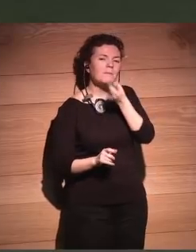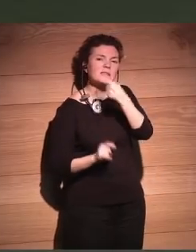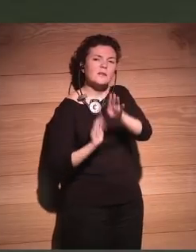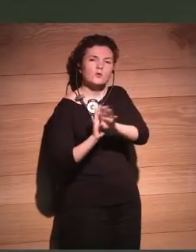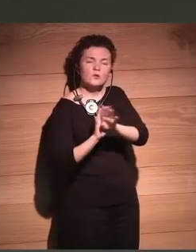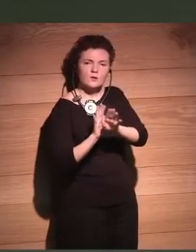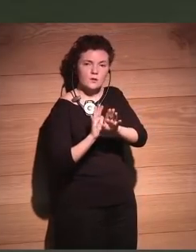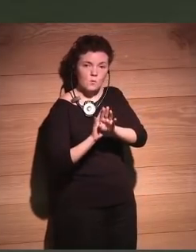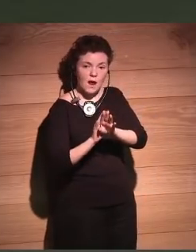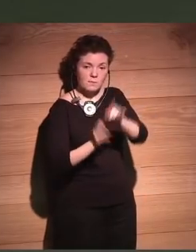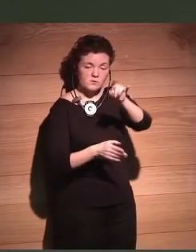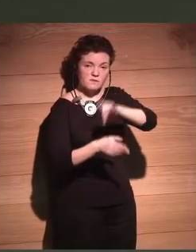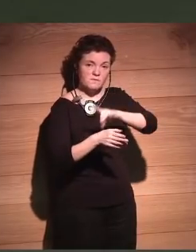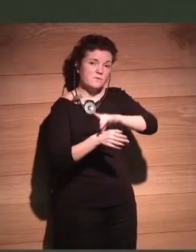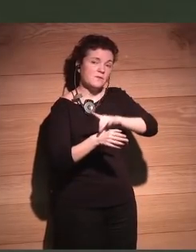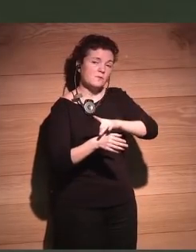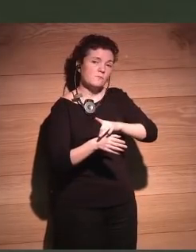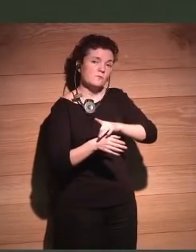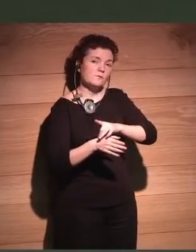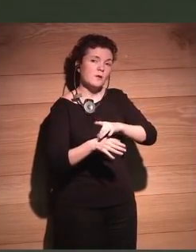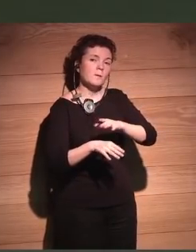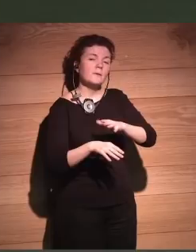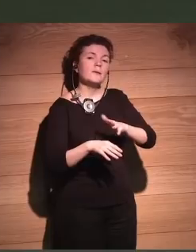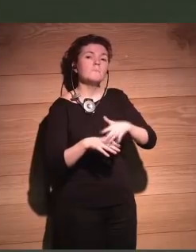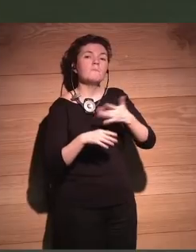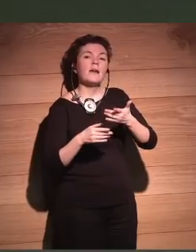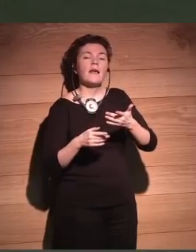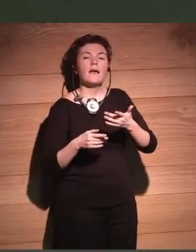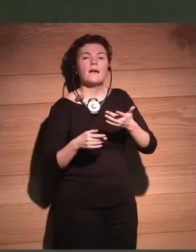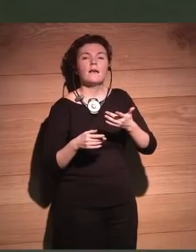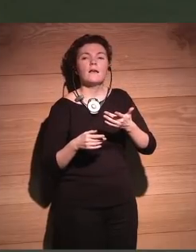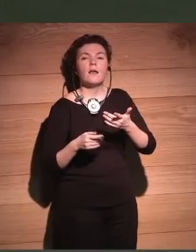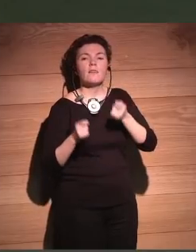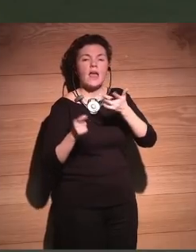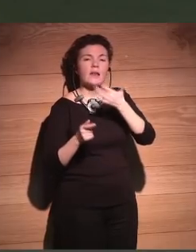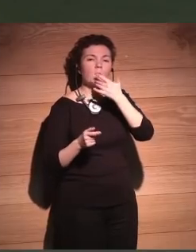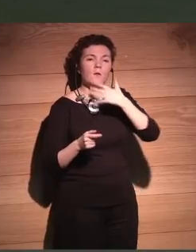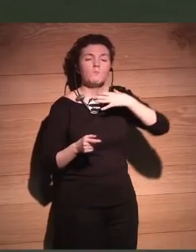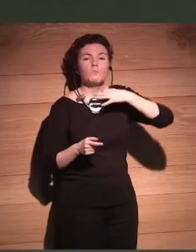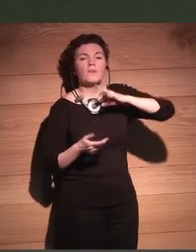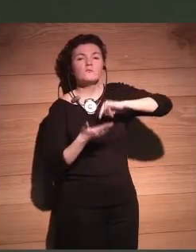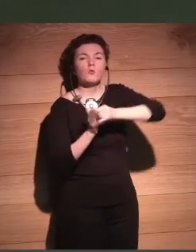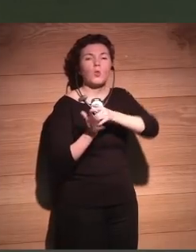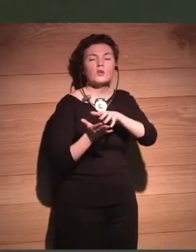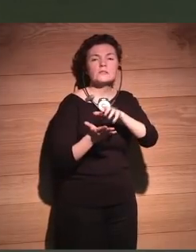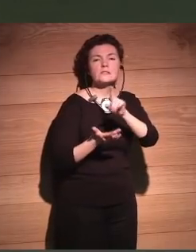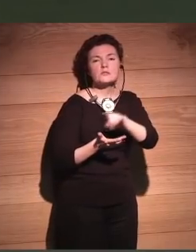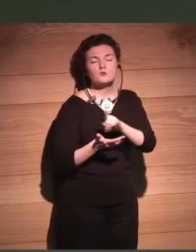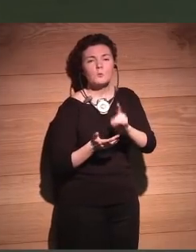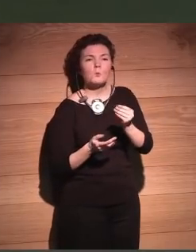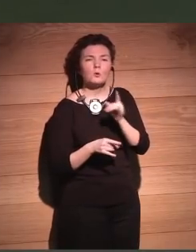pastillita a los enfermos, pues para digamos que les sirva como una especie de placebo. Entonces, en lo que respecta a la